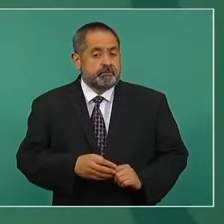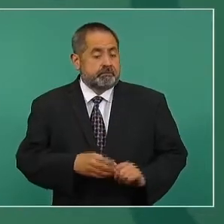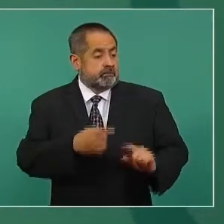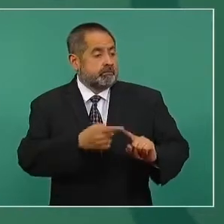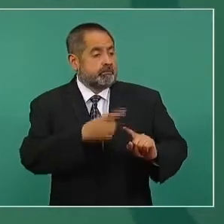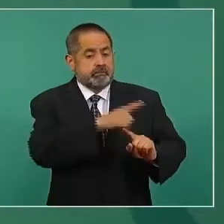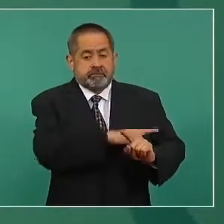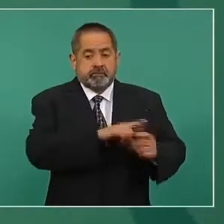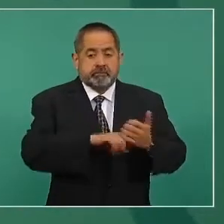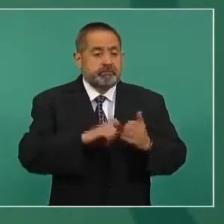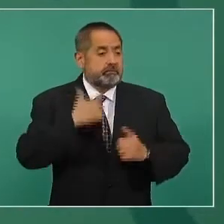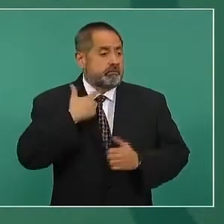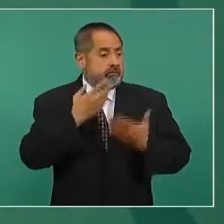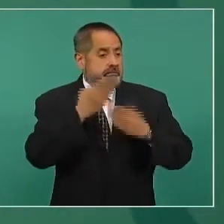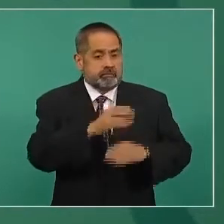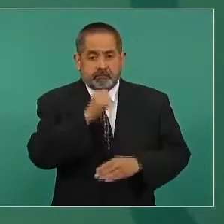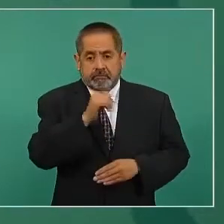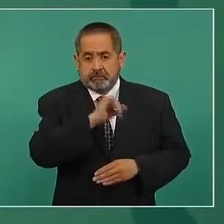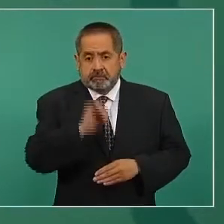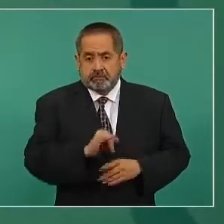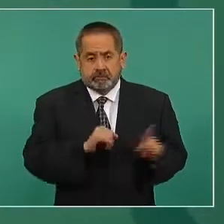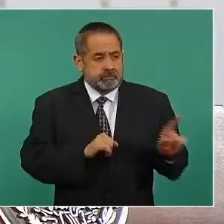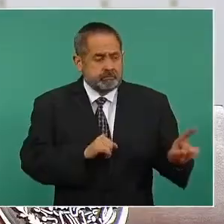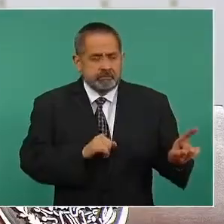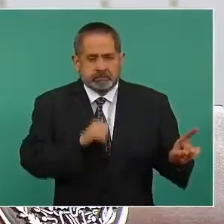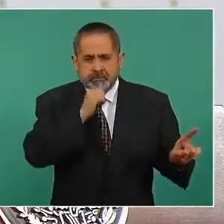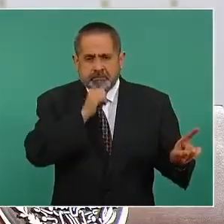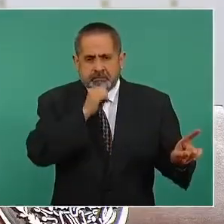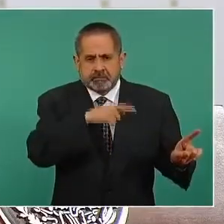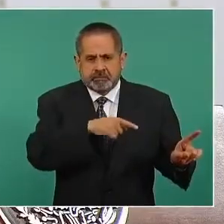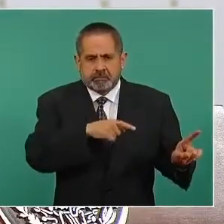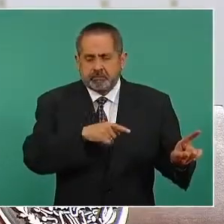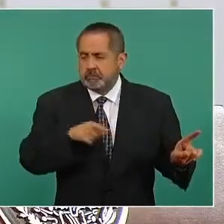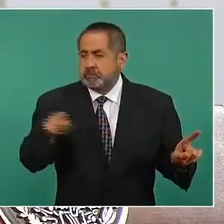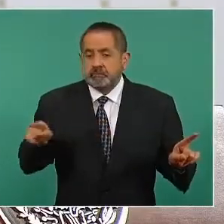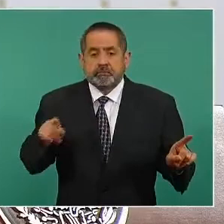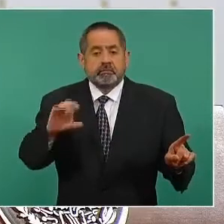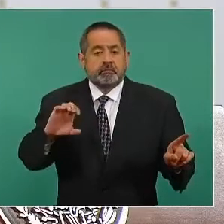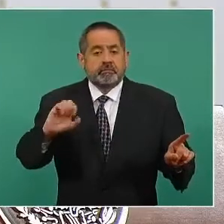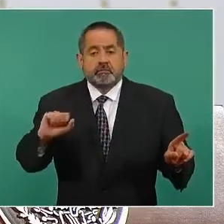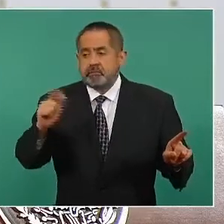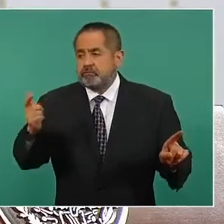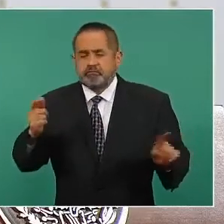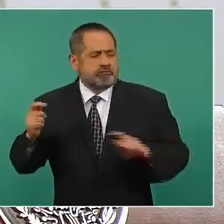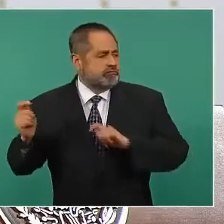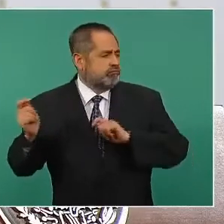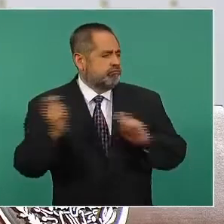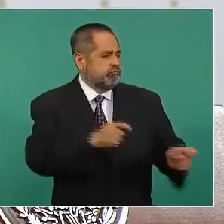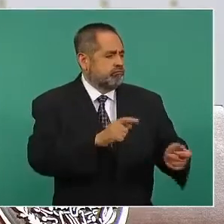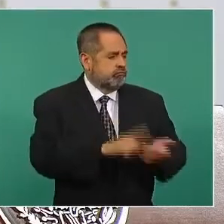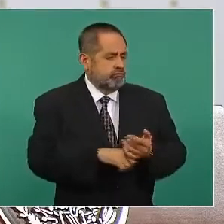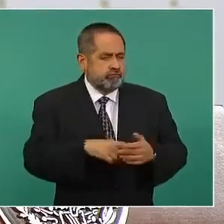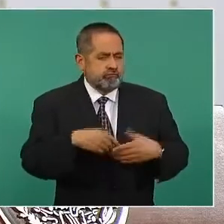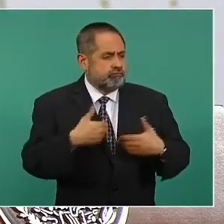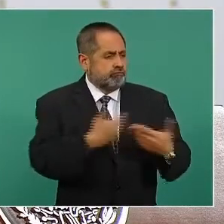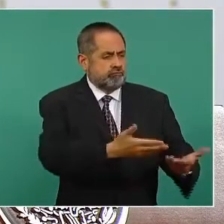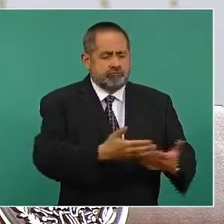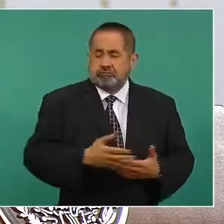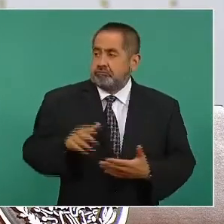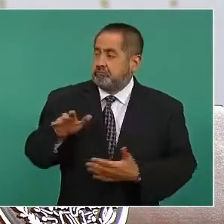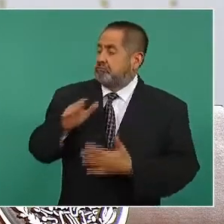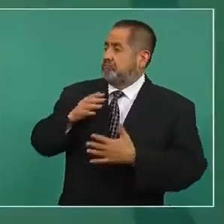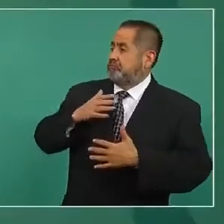Y la expresión de esta persona fue: y yo que soñé con robarme un banco y ahora me lo